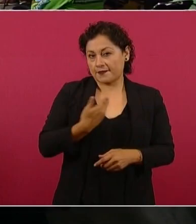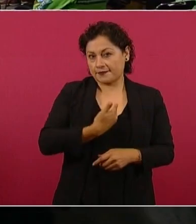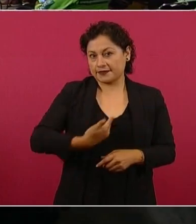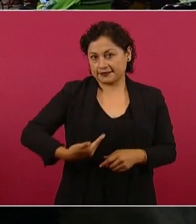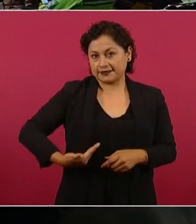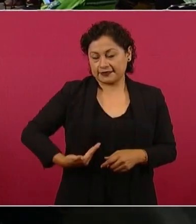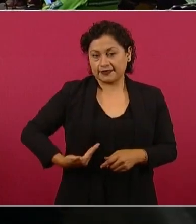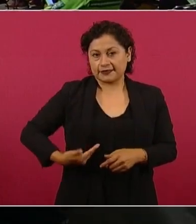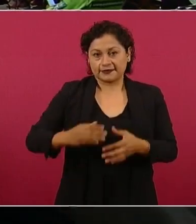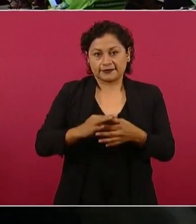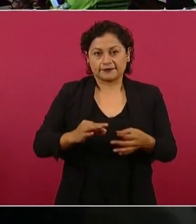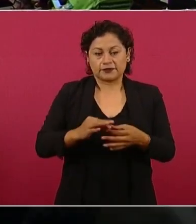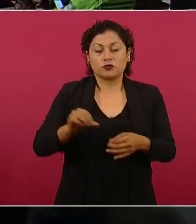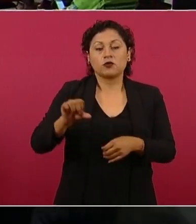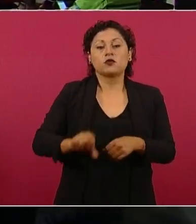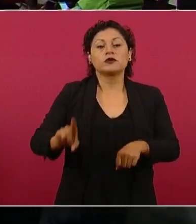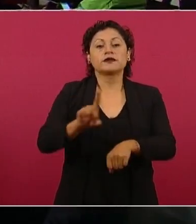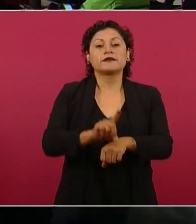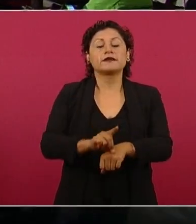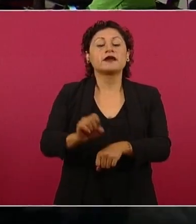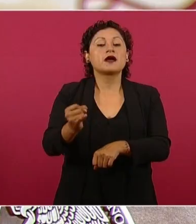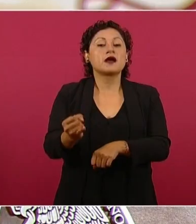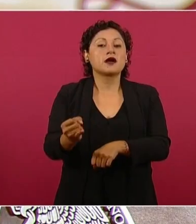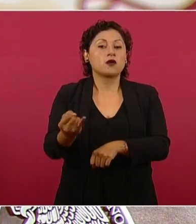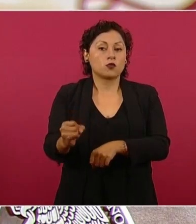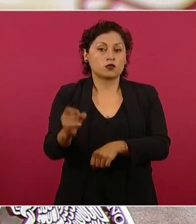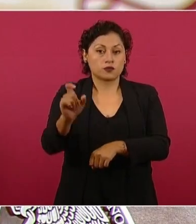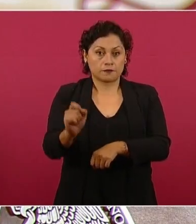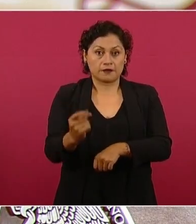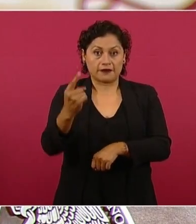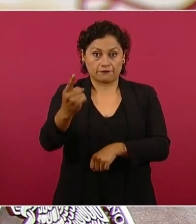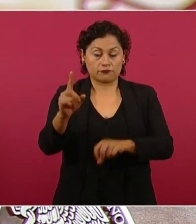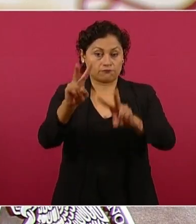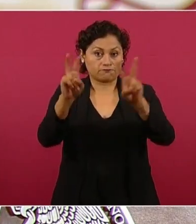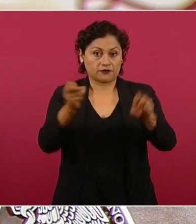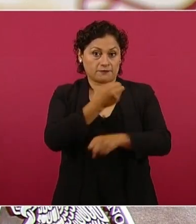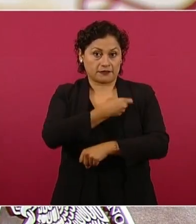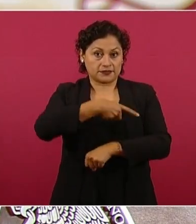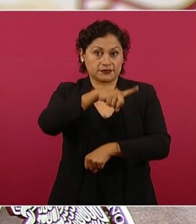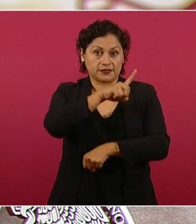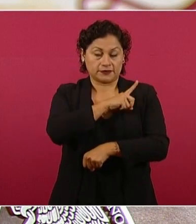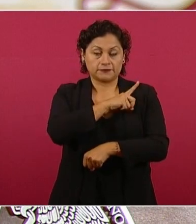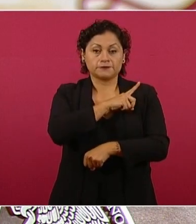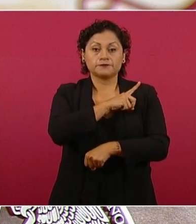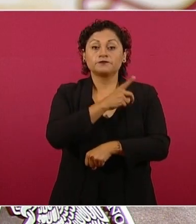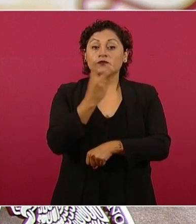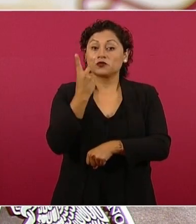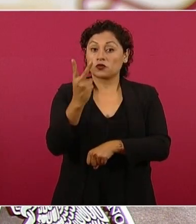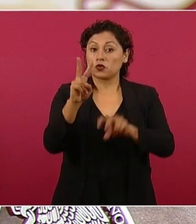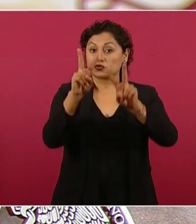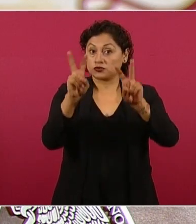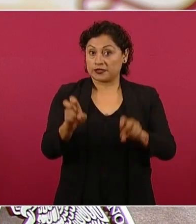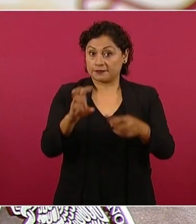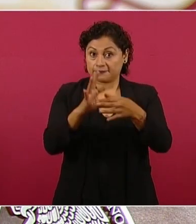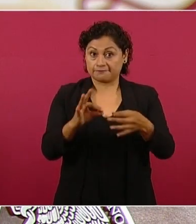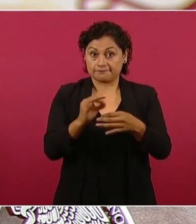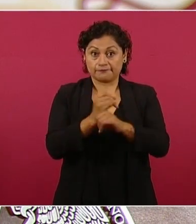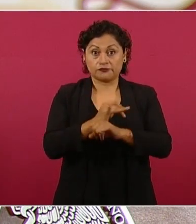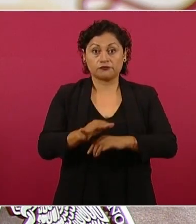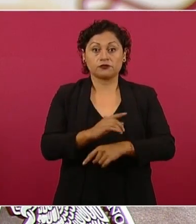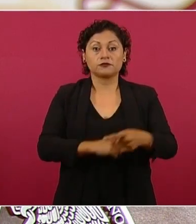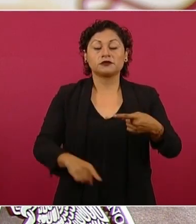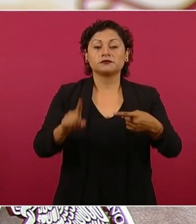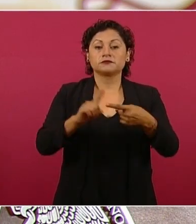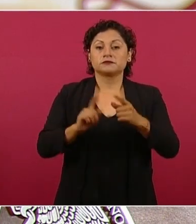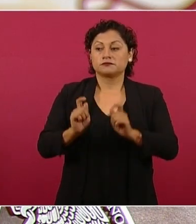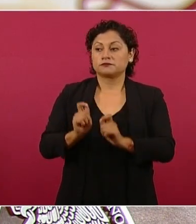hoy 21 de junio en el Pulso de la Salud vamos a informarles sobre dos temas. El primero, a cargo del doctor